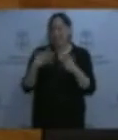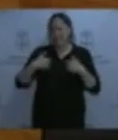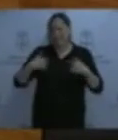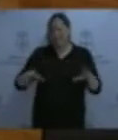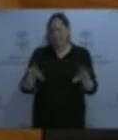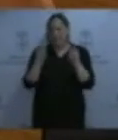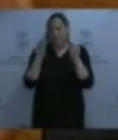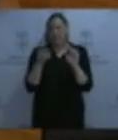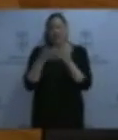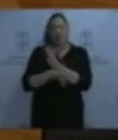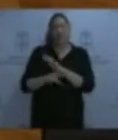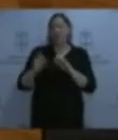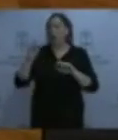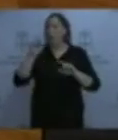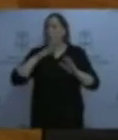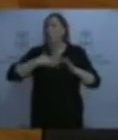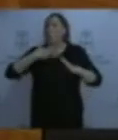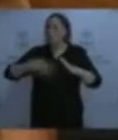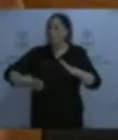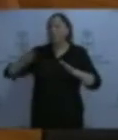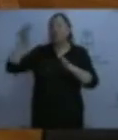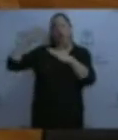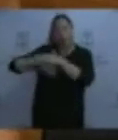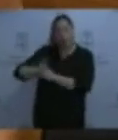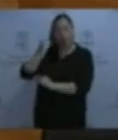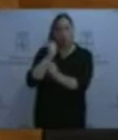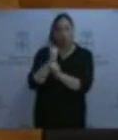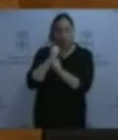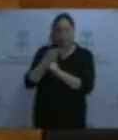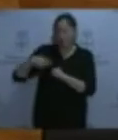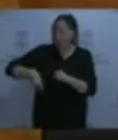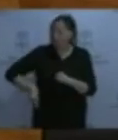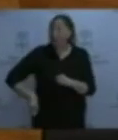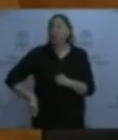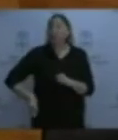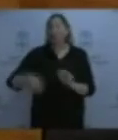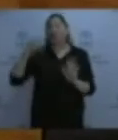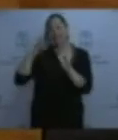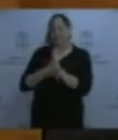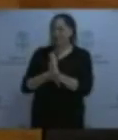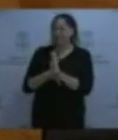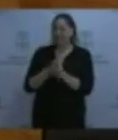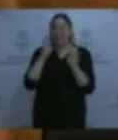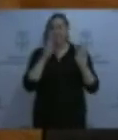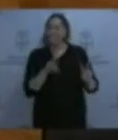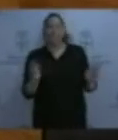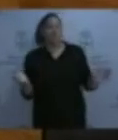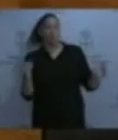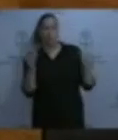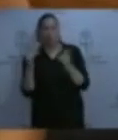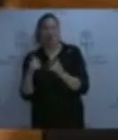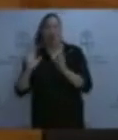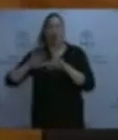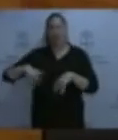movilidad laboral y posibilidad de acceso, pues los profesionales acaben afuxiendo, ¿no? La ausencia de